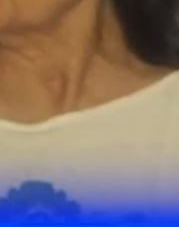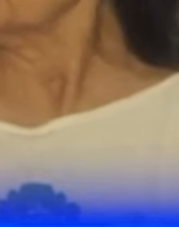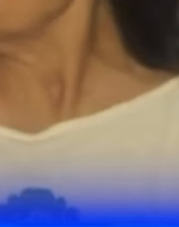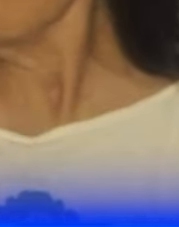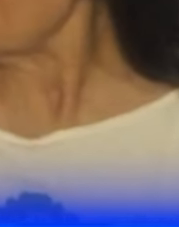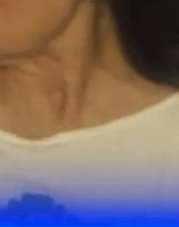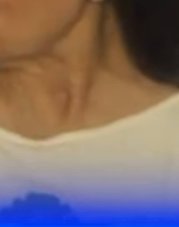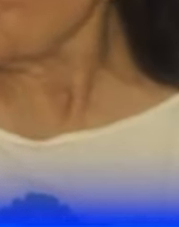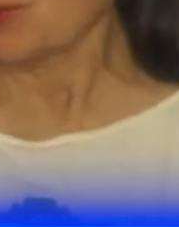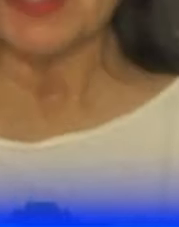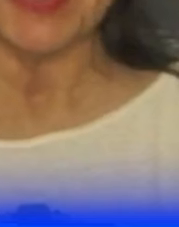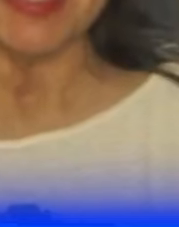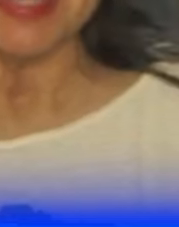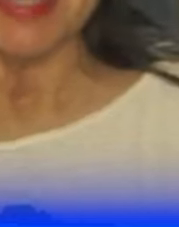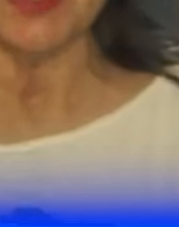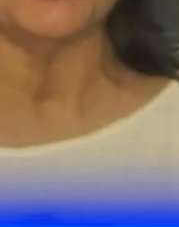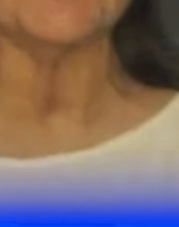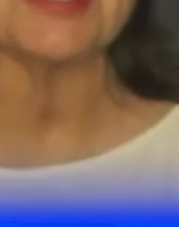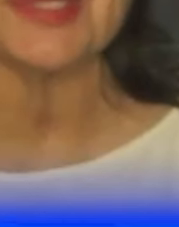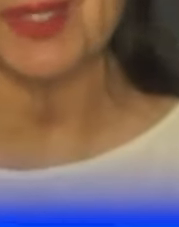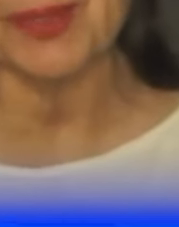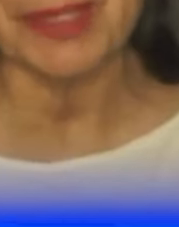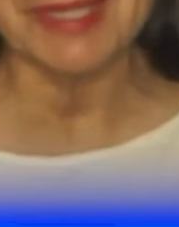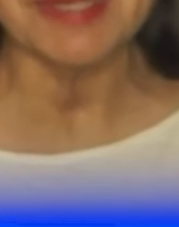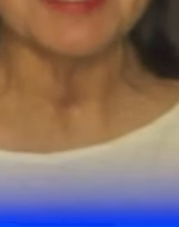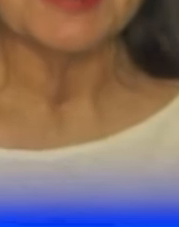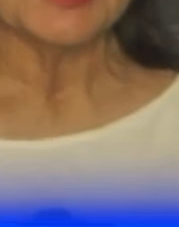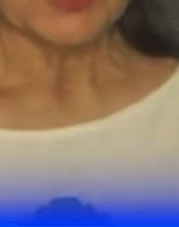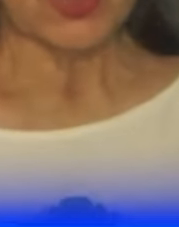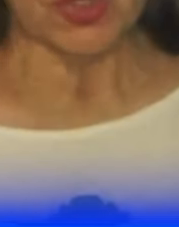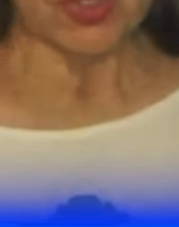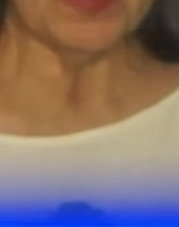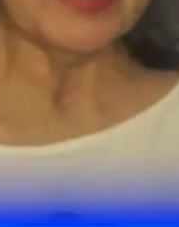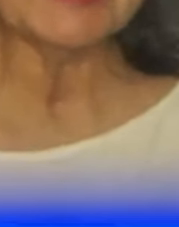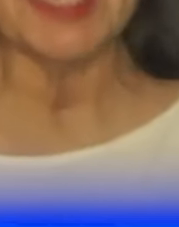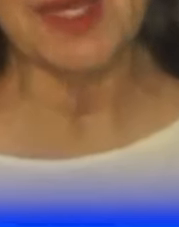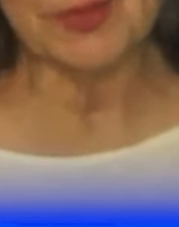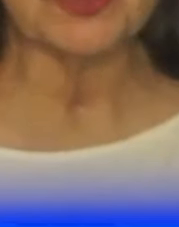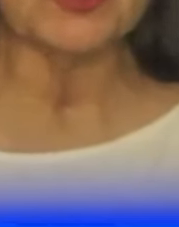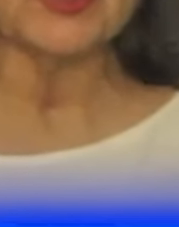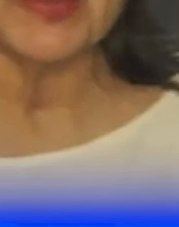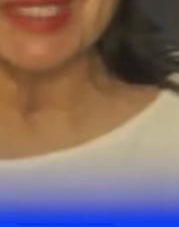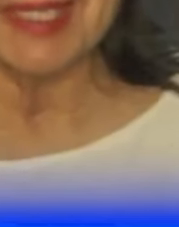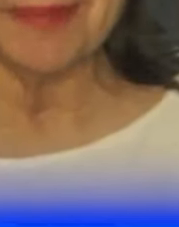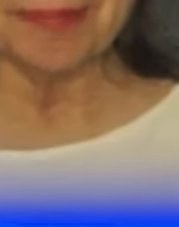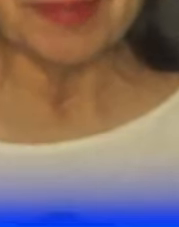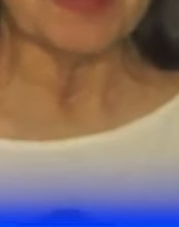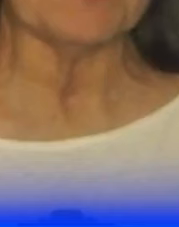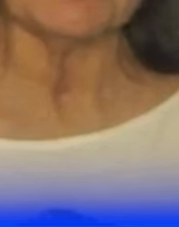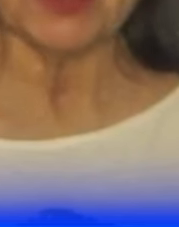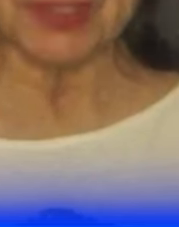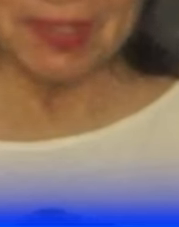de Jor, ¿Cómo ¿cómo estás? está ayer? ¿Bien? ¿Todo Muy bien? Sí, bien, muy bien, hola, por mis suerte. sobris. ¿Cómo estamos? ¿Todos